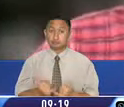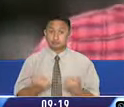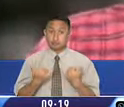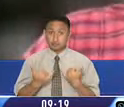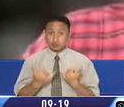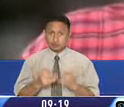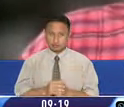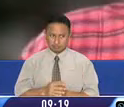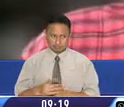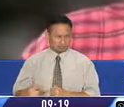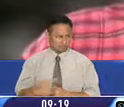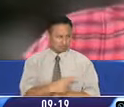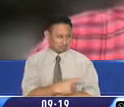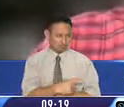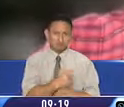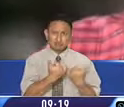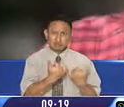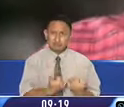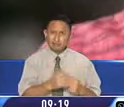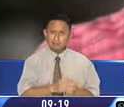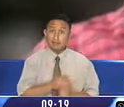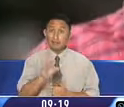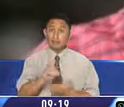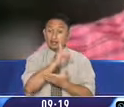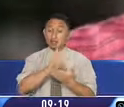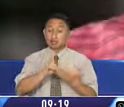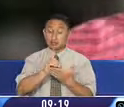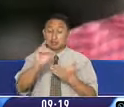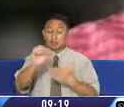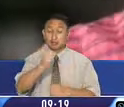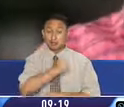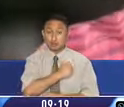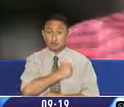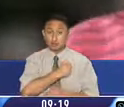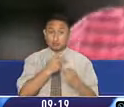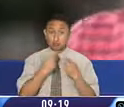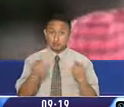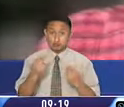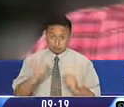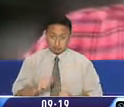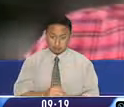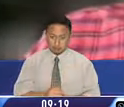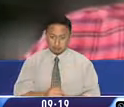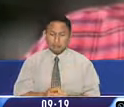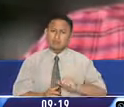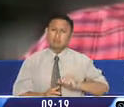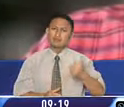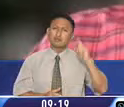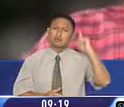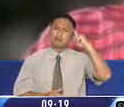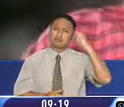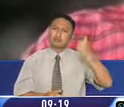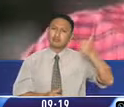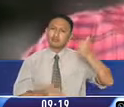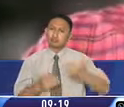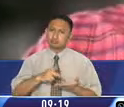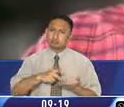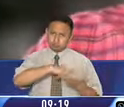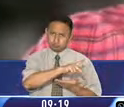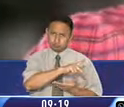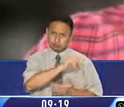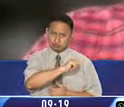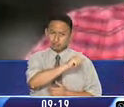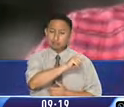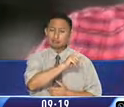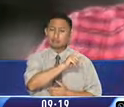impresentable que, teniendo un ballet nacional, una compañía nacional de danza, el Estado financie a una